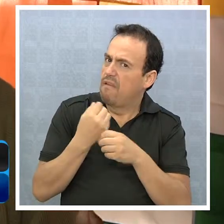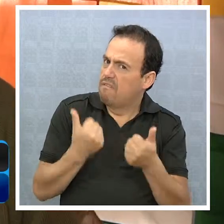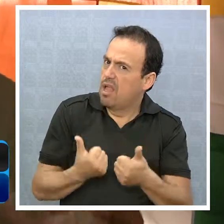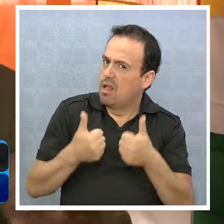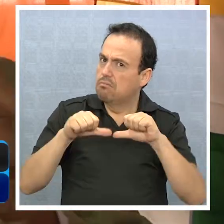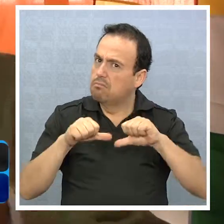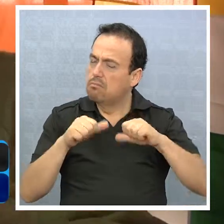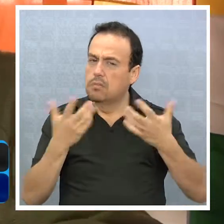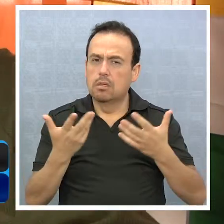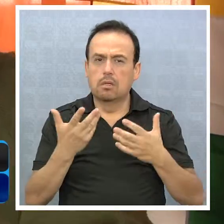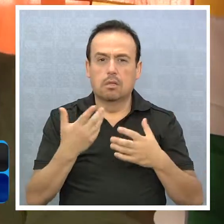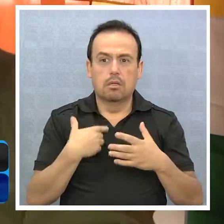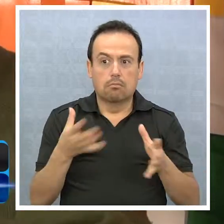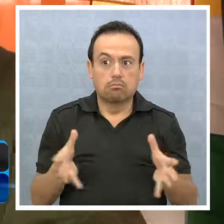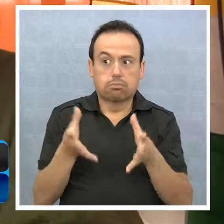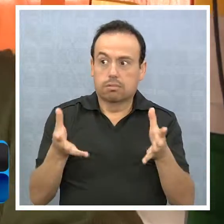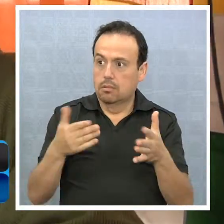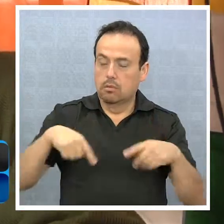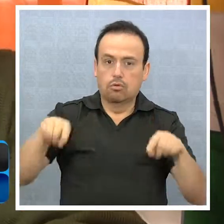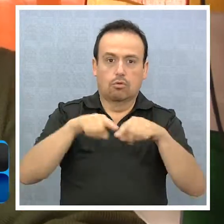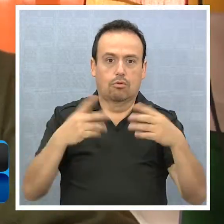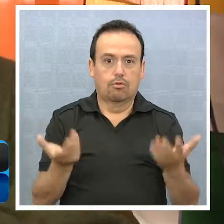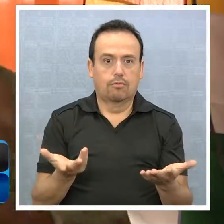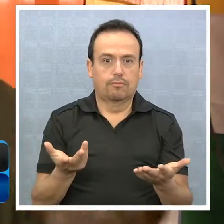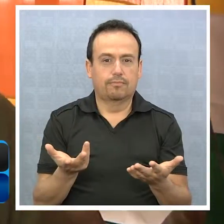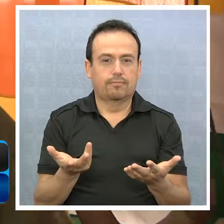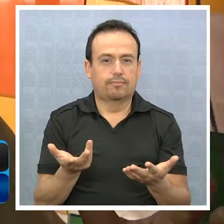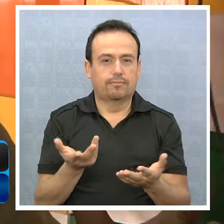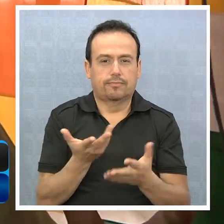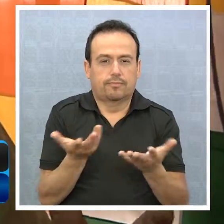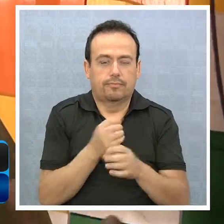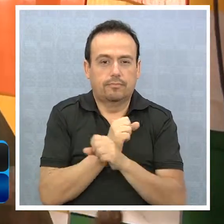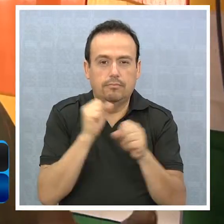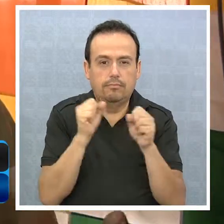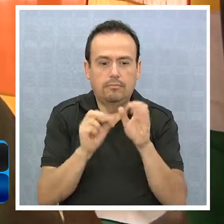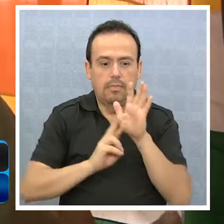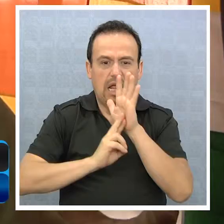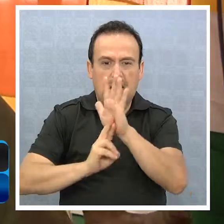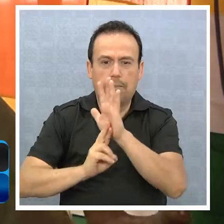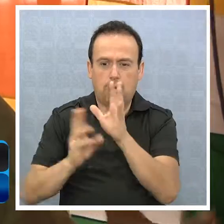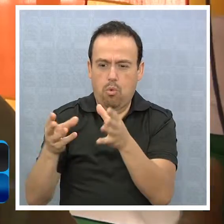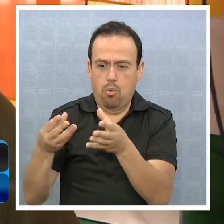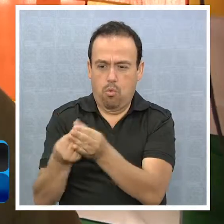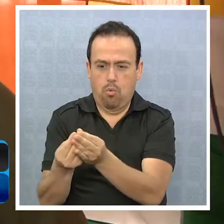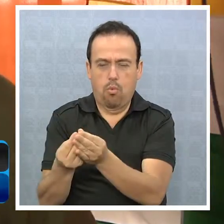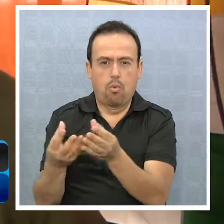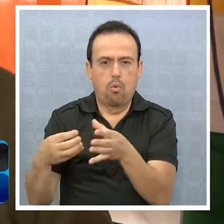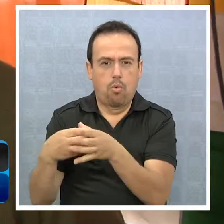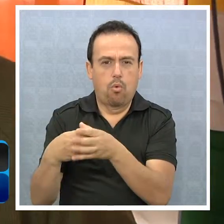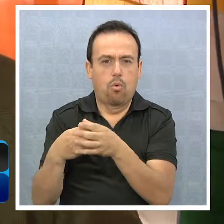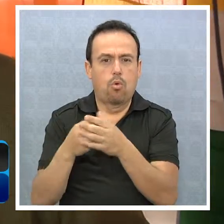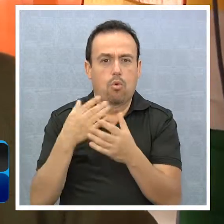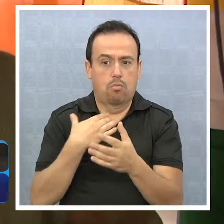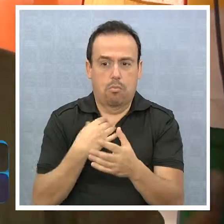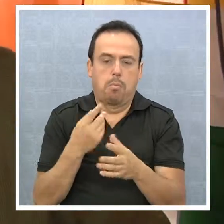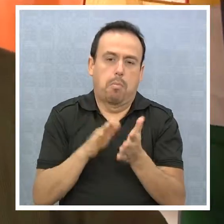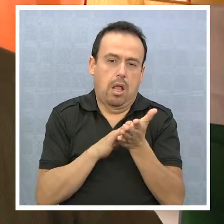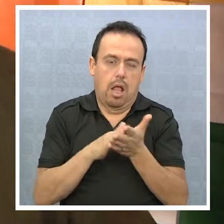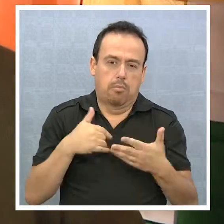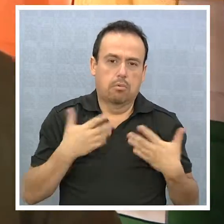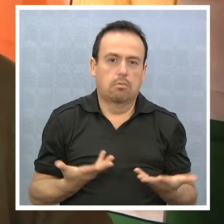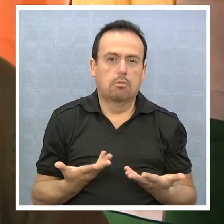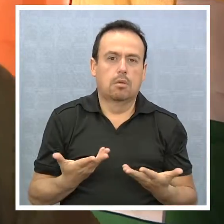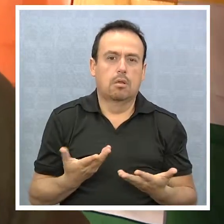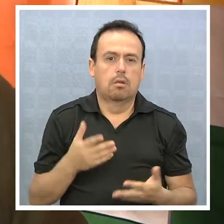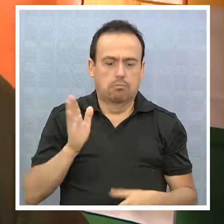vamos a tratar de cautivar a la mayoría porque si bien es cierto no puede ser representada por una minoría es lo que pasó en el caso